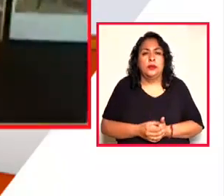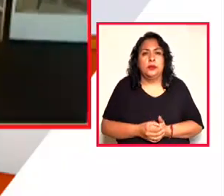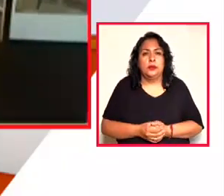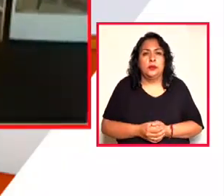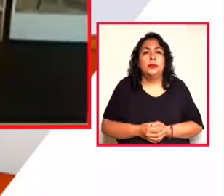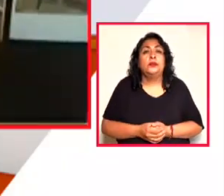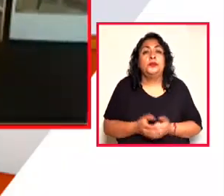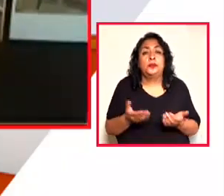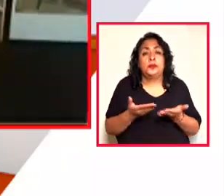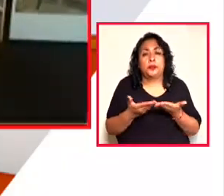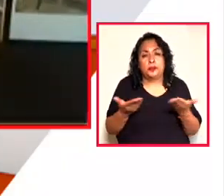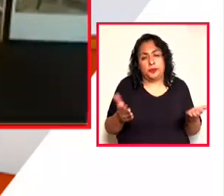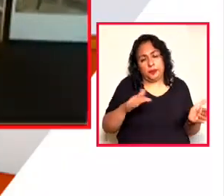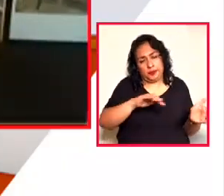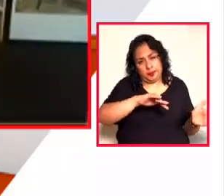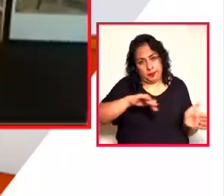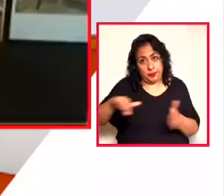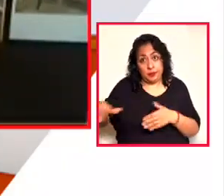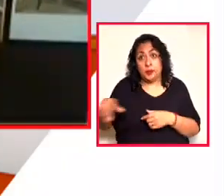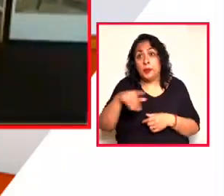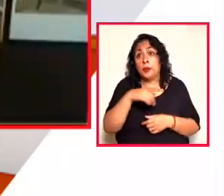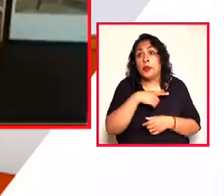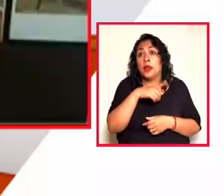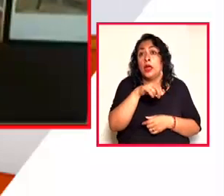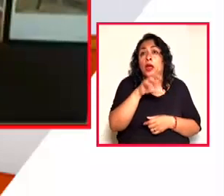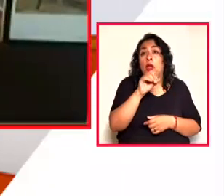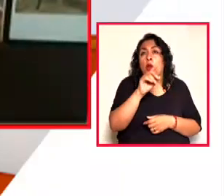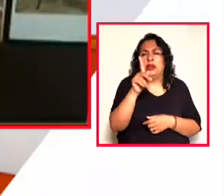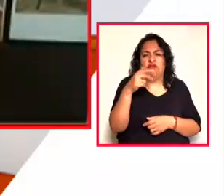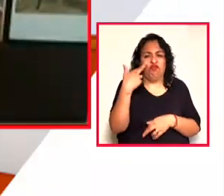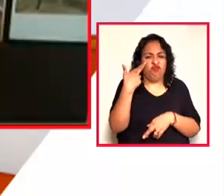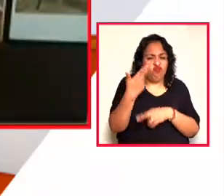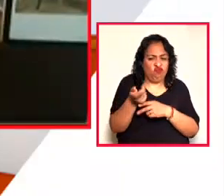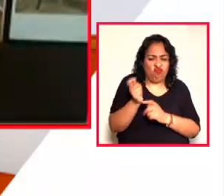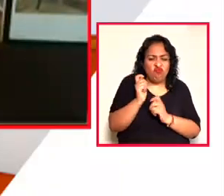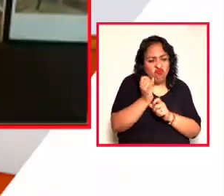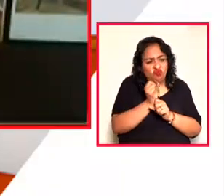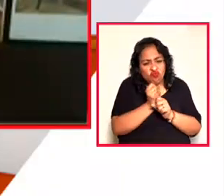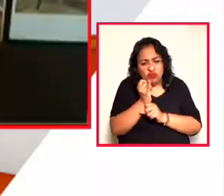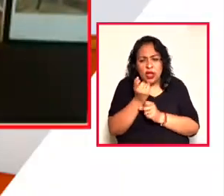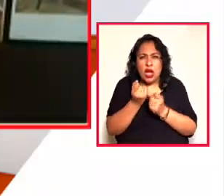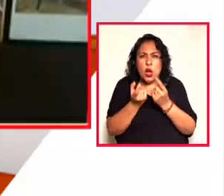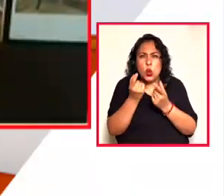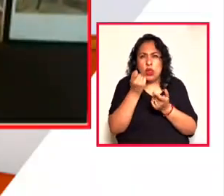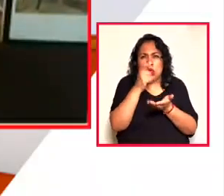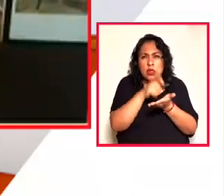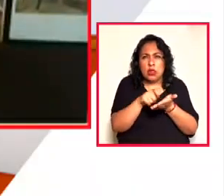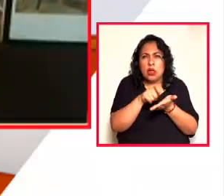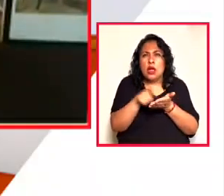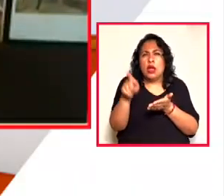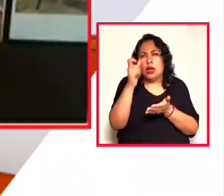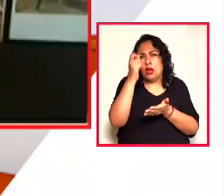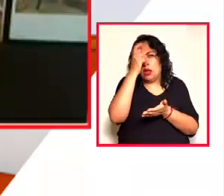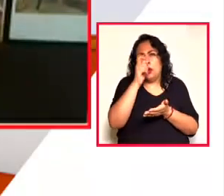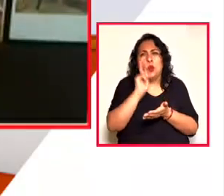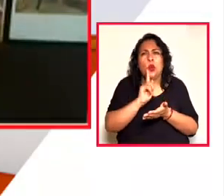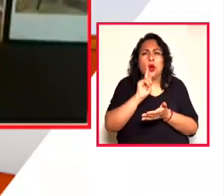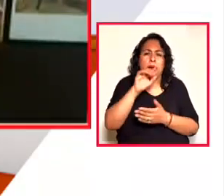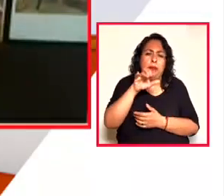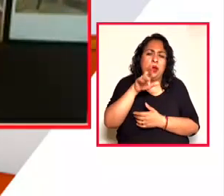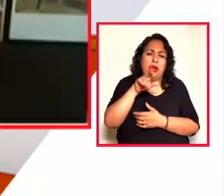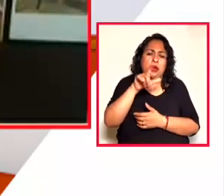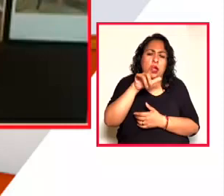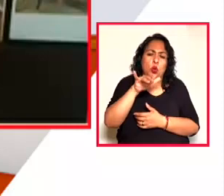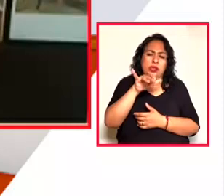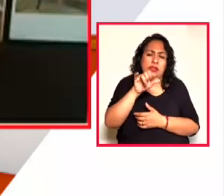Vamos ahora a otro tema. Irma M. López se ha dado la tarea de explorar algunos de los escritos de la ensayista mexicana María Luisa Puga